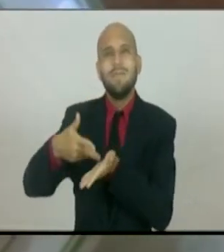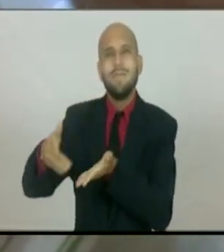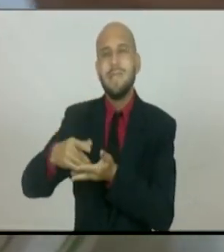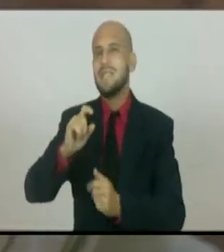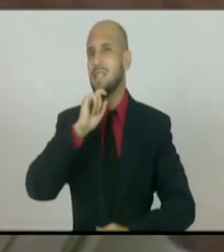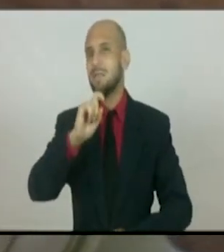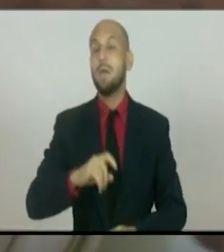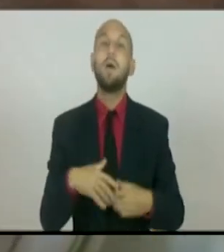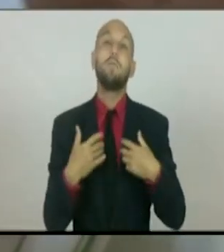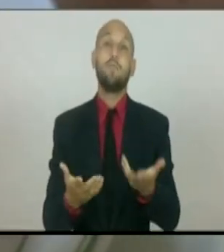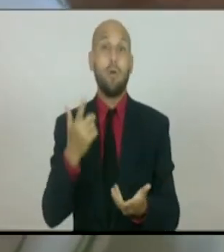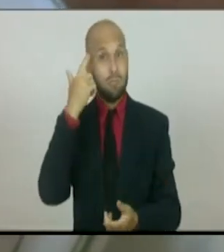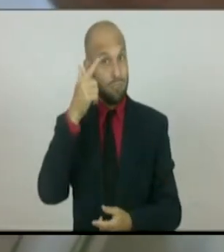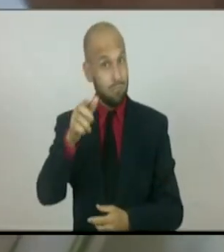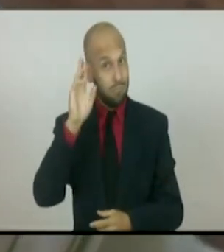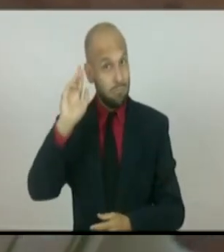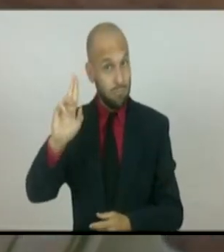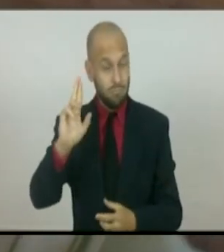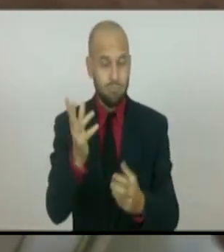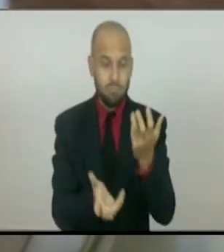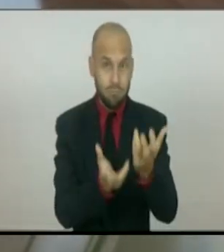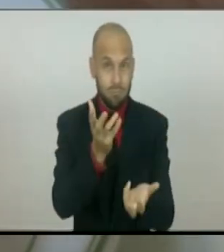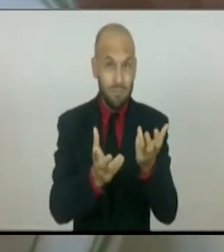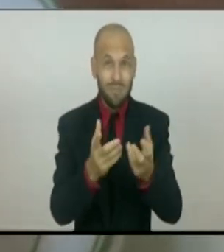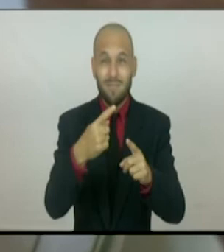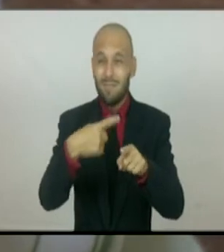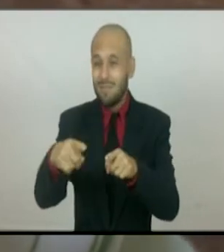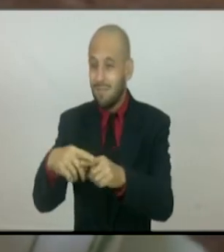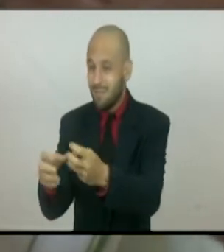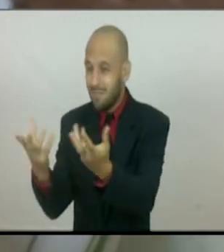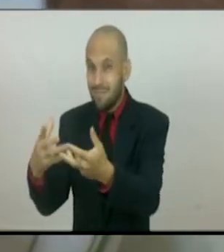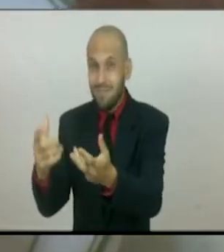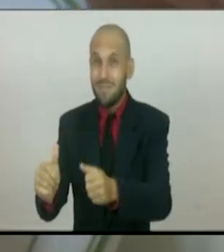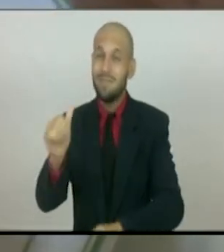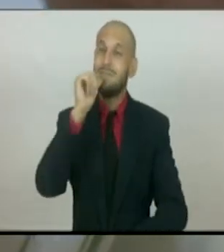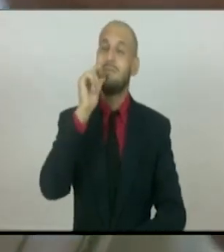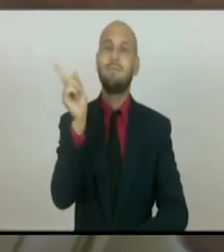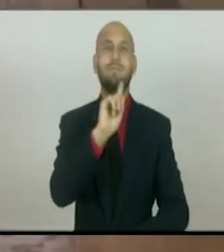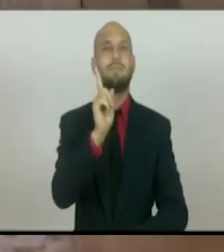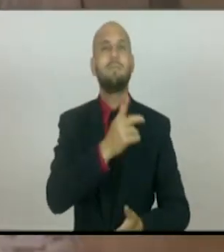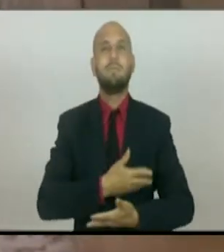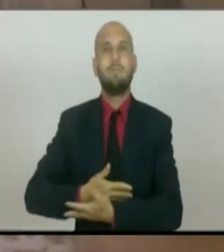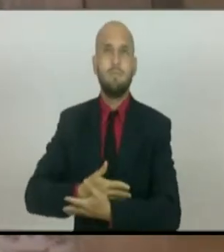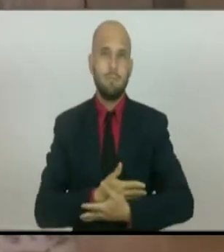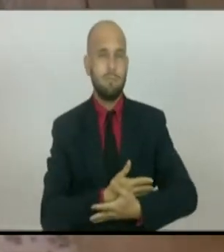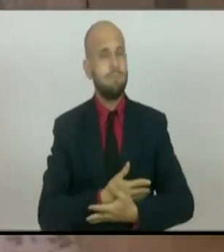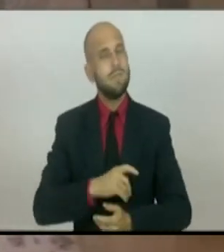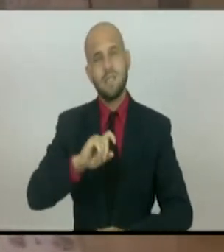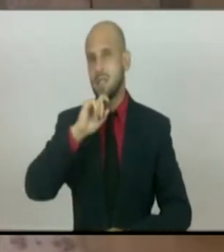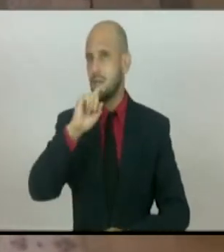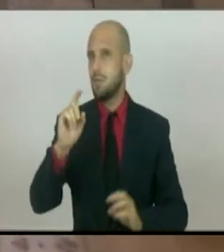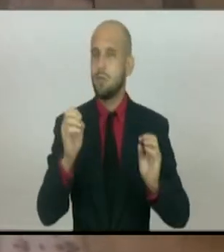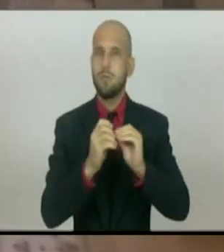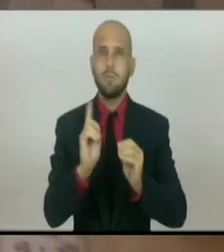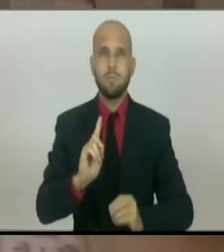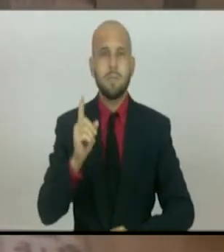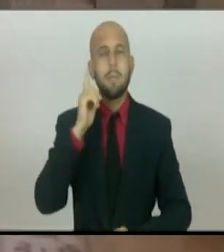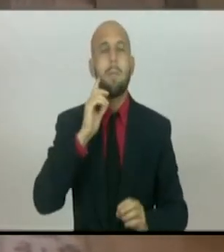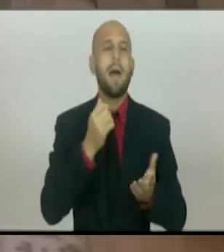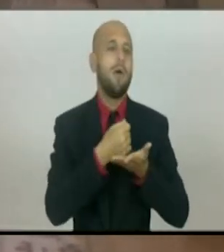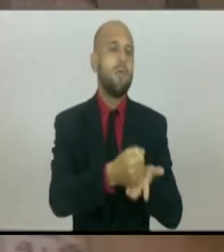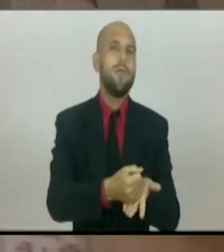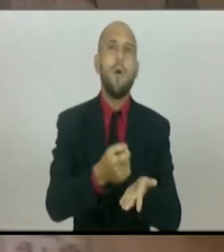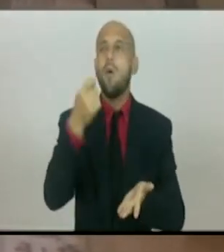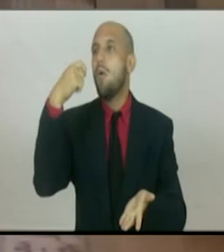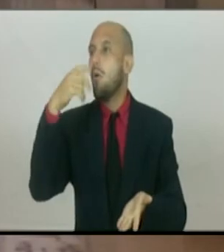las infusiones caseras elaboradas con hierbas no pueden ser admitidas en nuestros días como bebida adecuada en